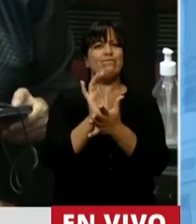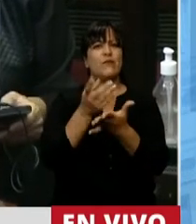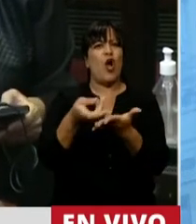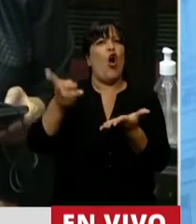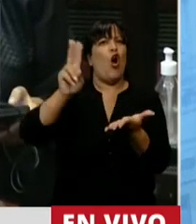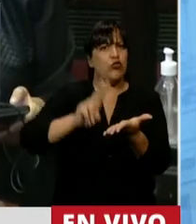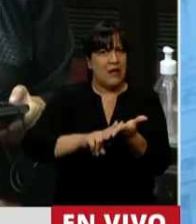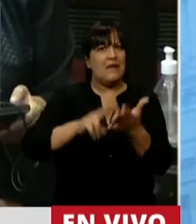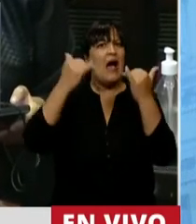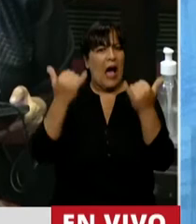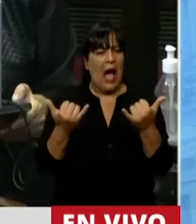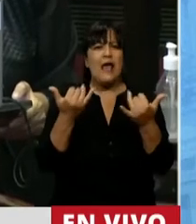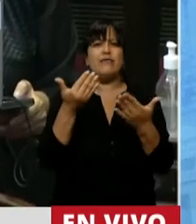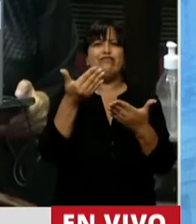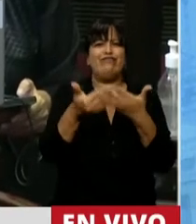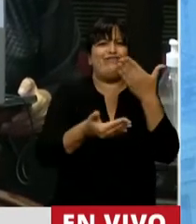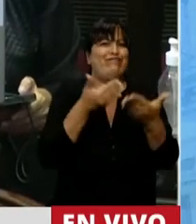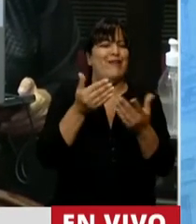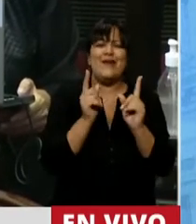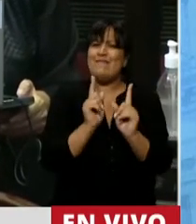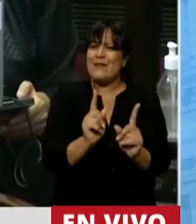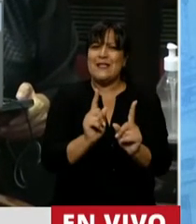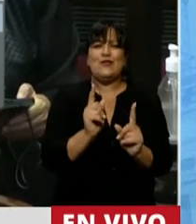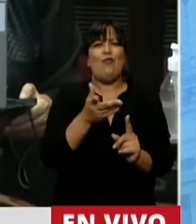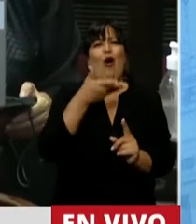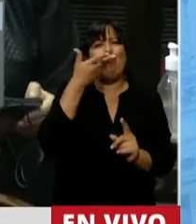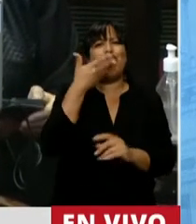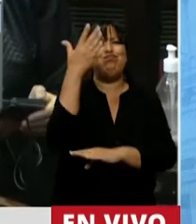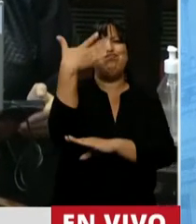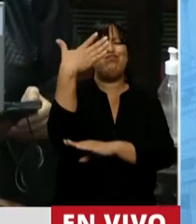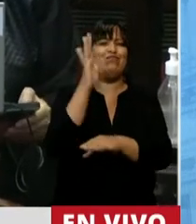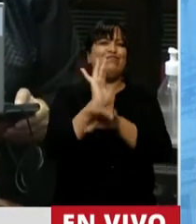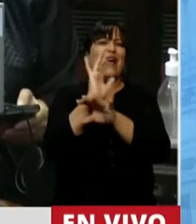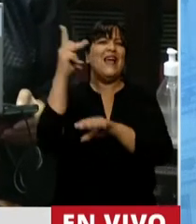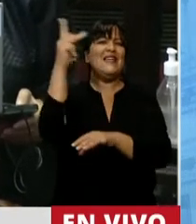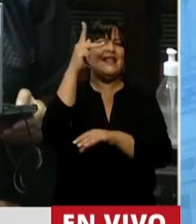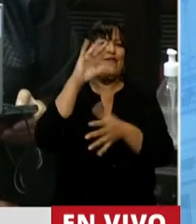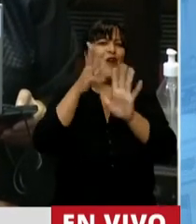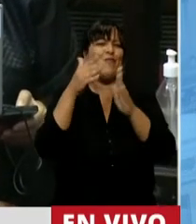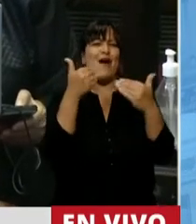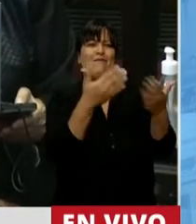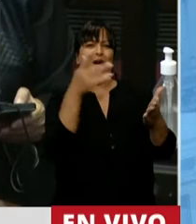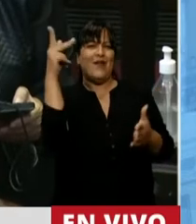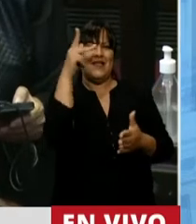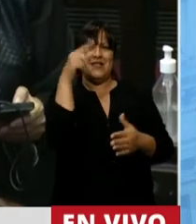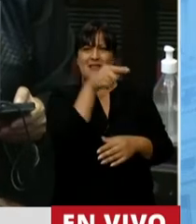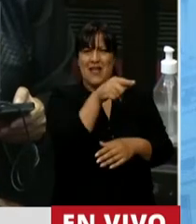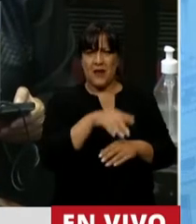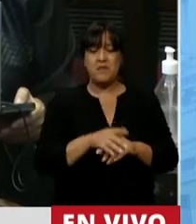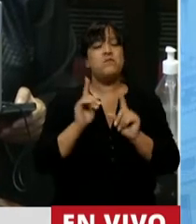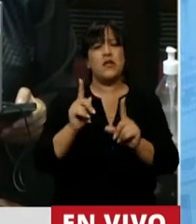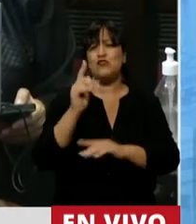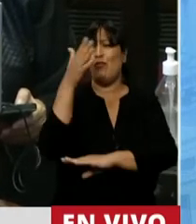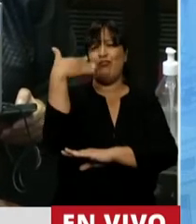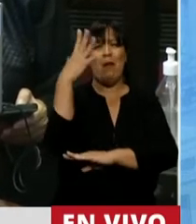un nuevo avance del viejo relato kirchnerista. Relato que a